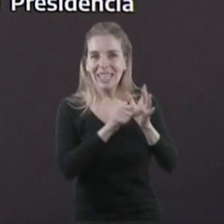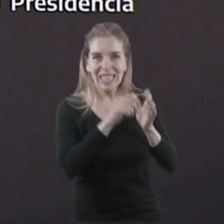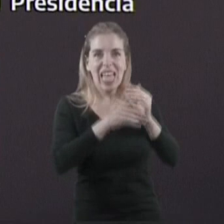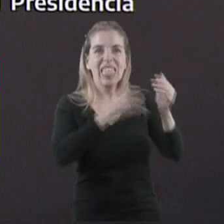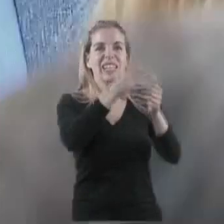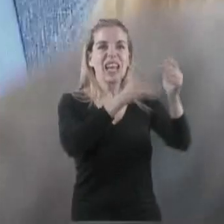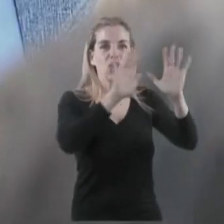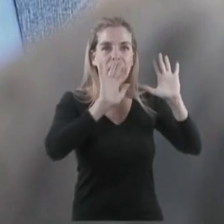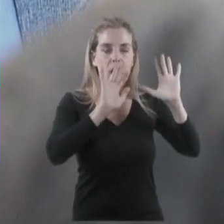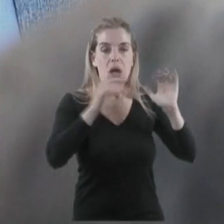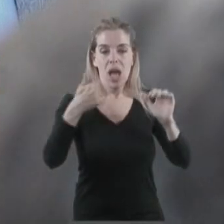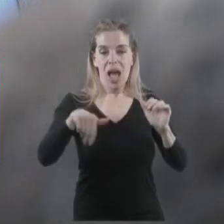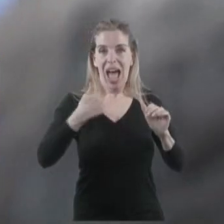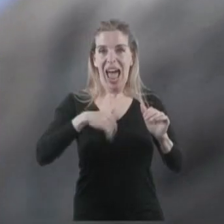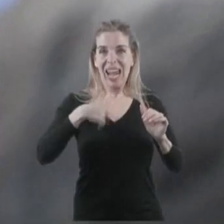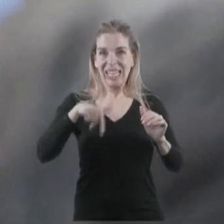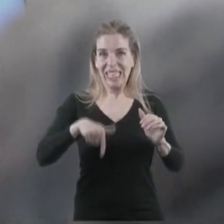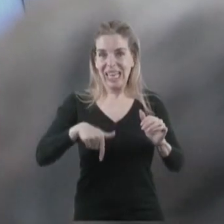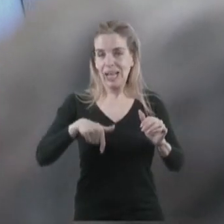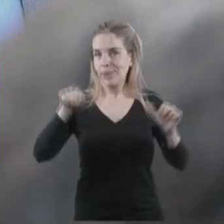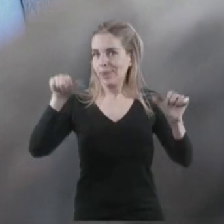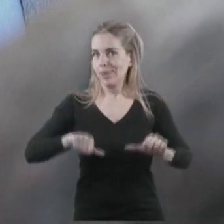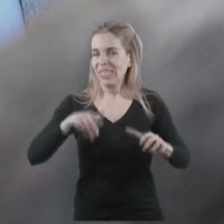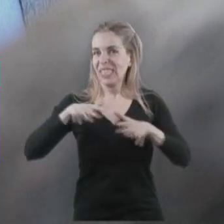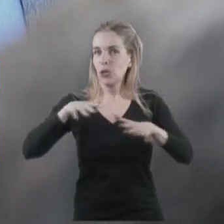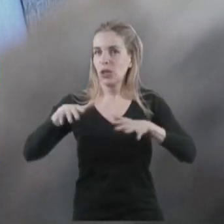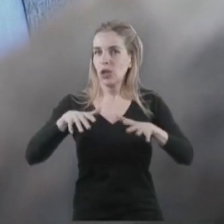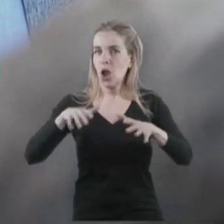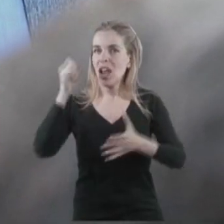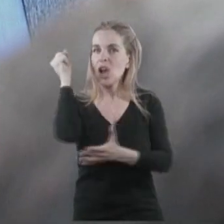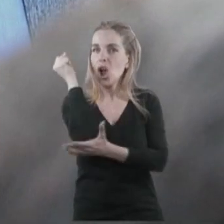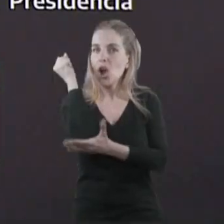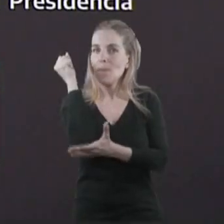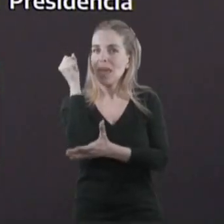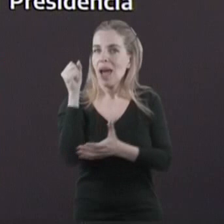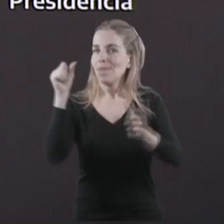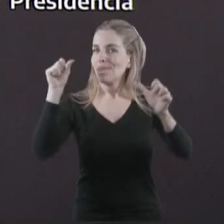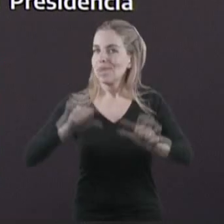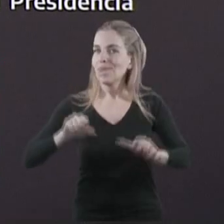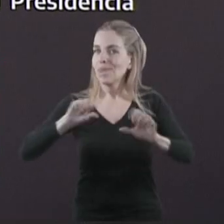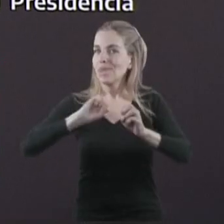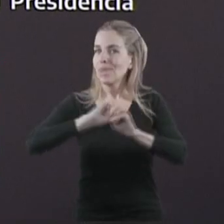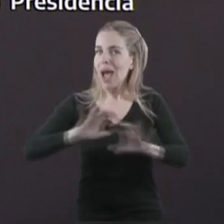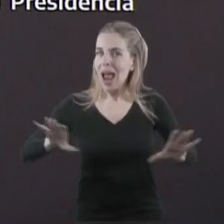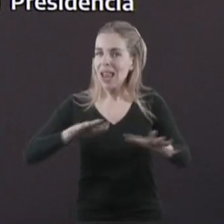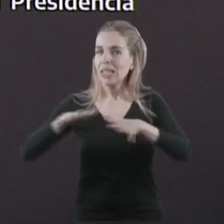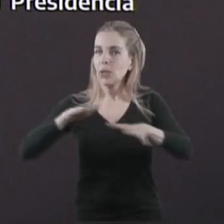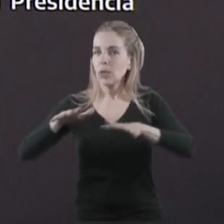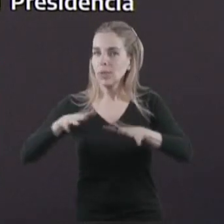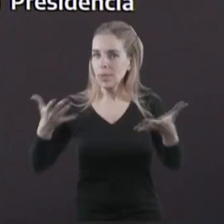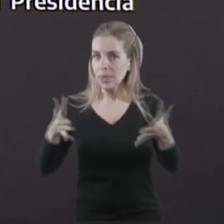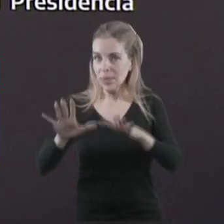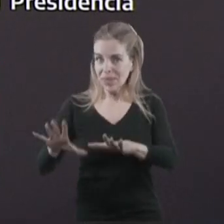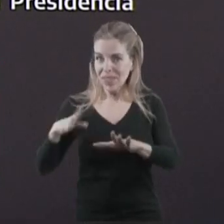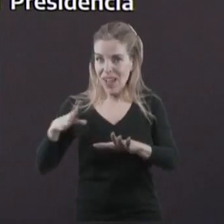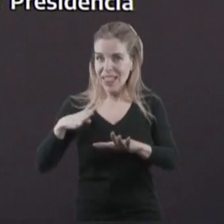a una Argentina que no tenía instrumentos. Y en ese contexto de notable escasez y de